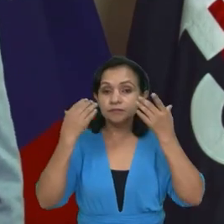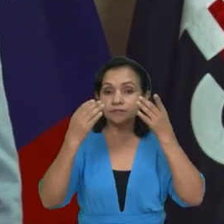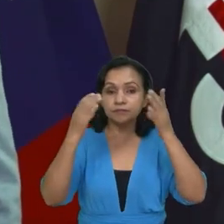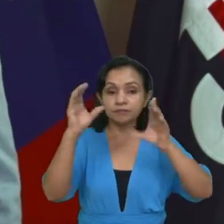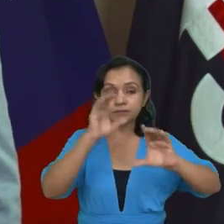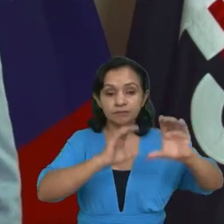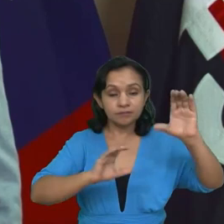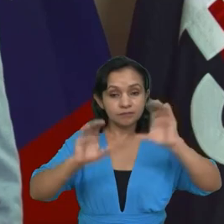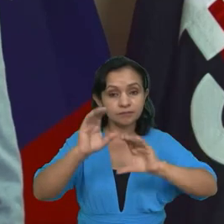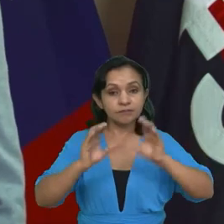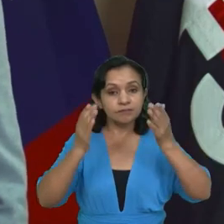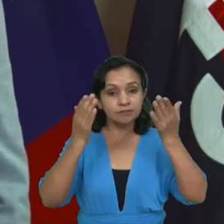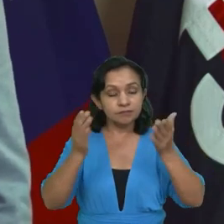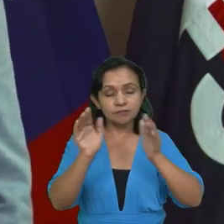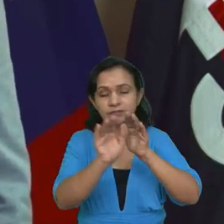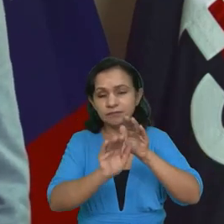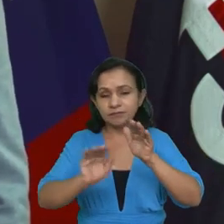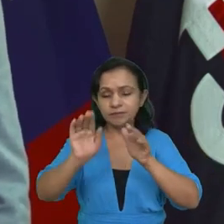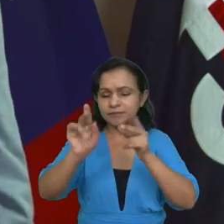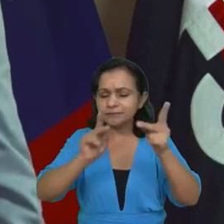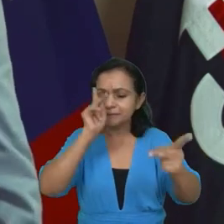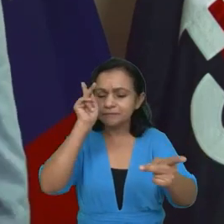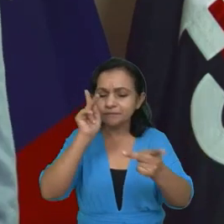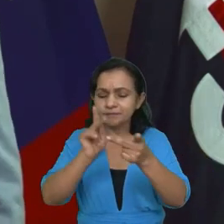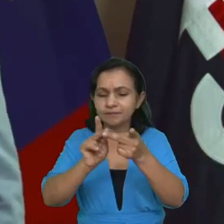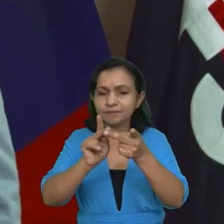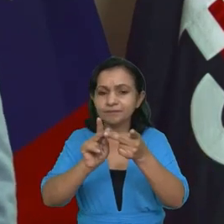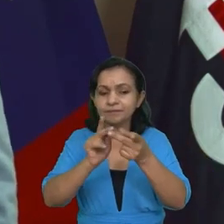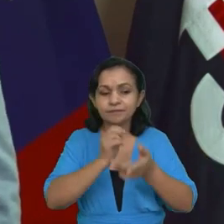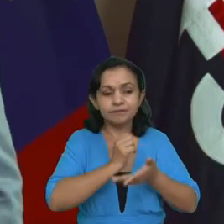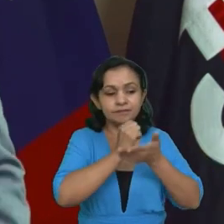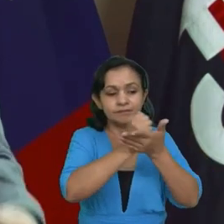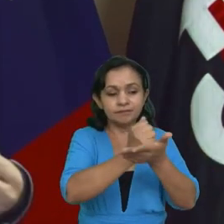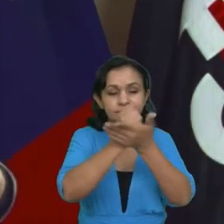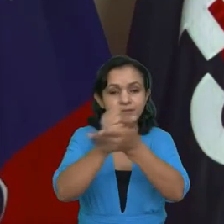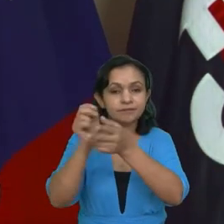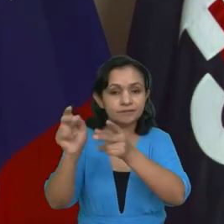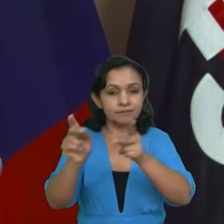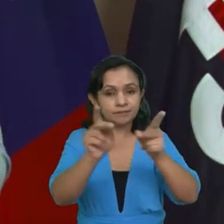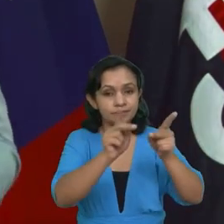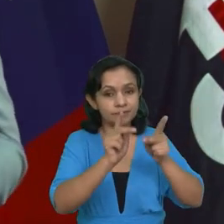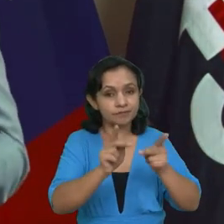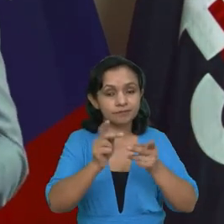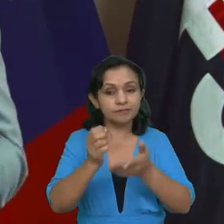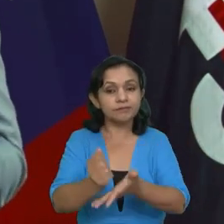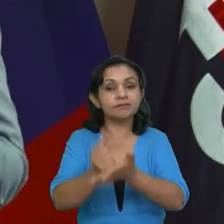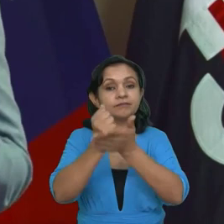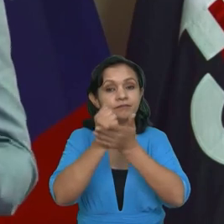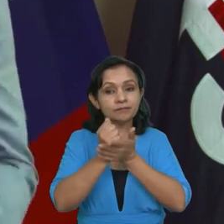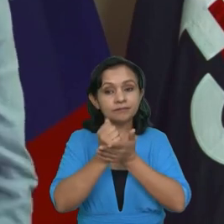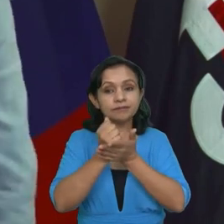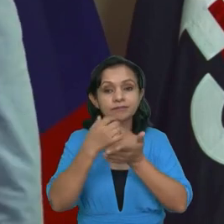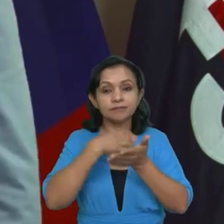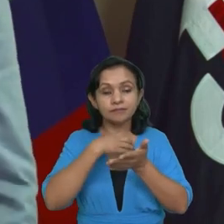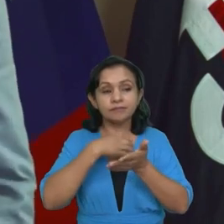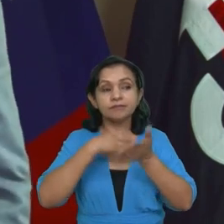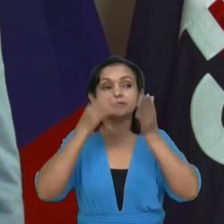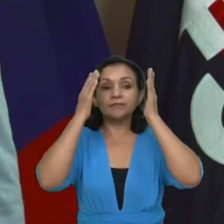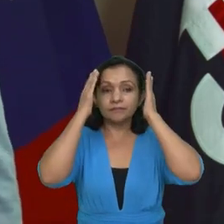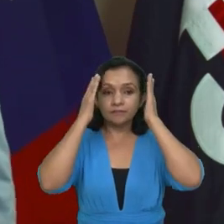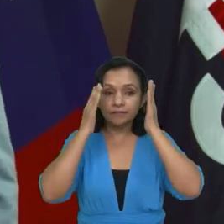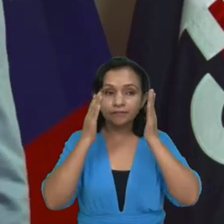técnicos más precisos para el beneficio a nuestra población pero a la vez nos permiten ayudarnos a enfocarnos